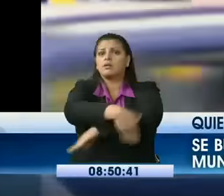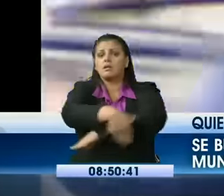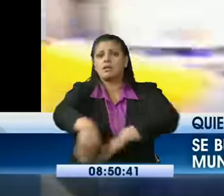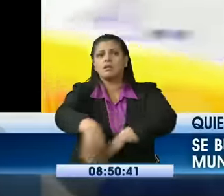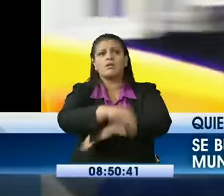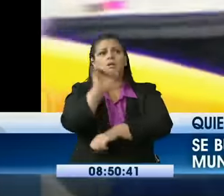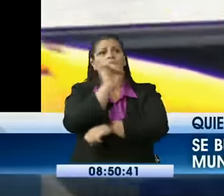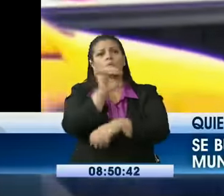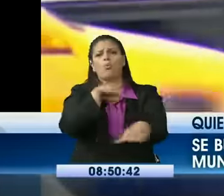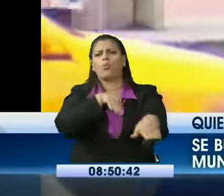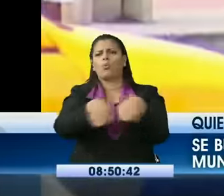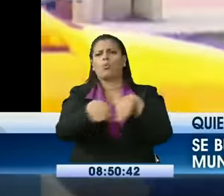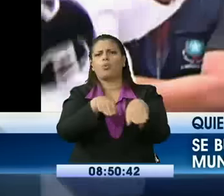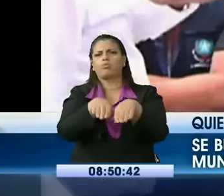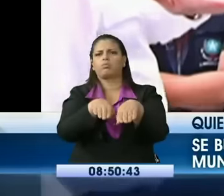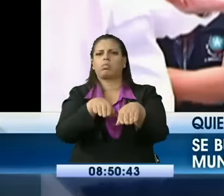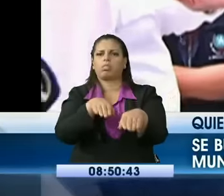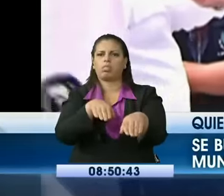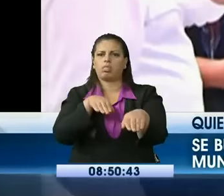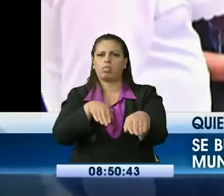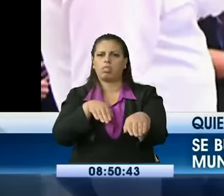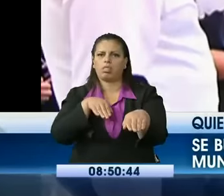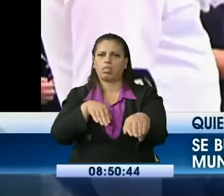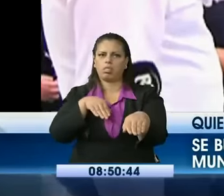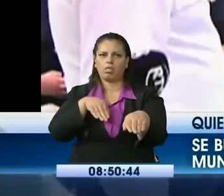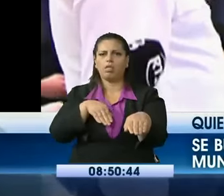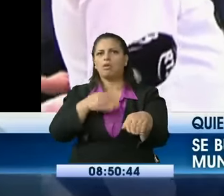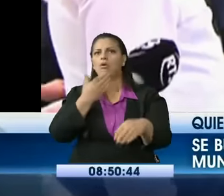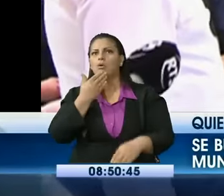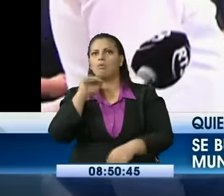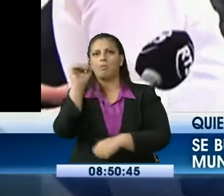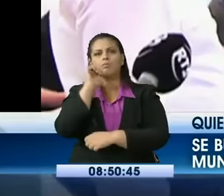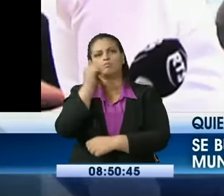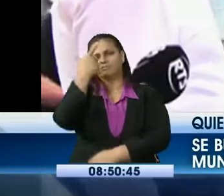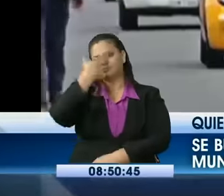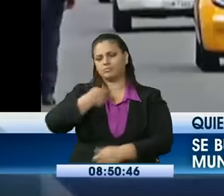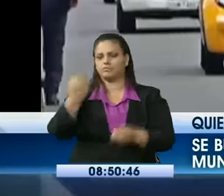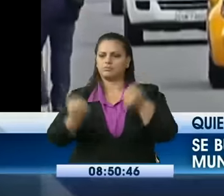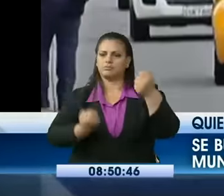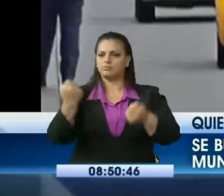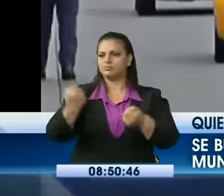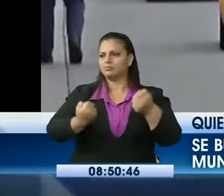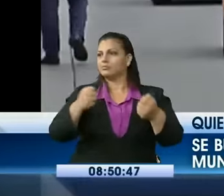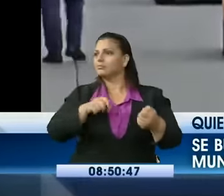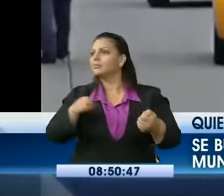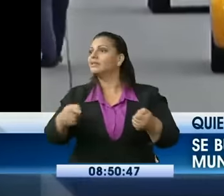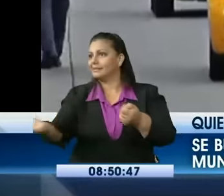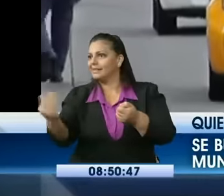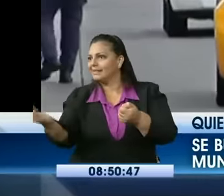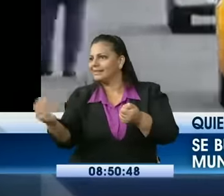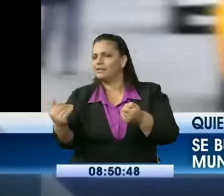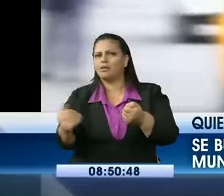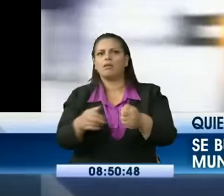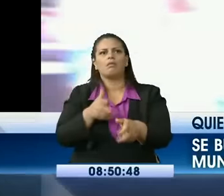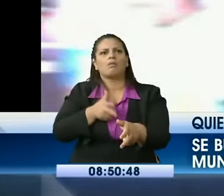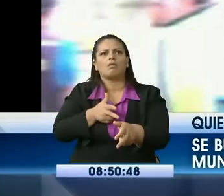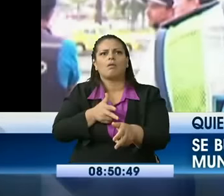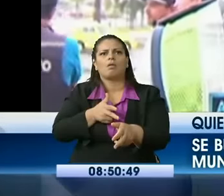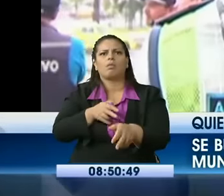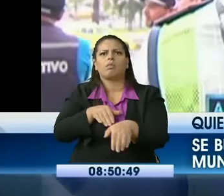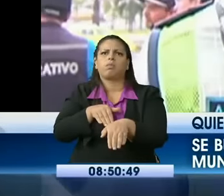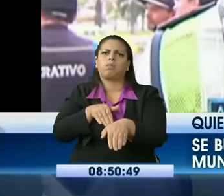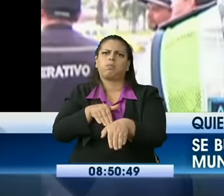la ATM también se unió a este trabajo comprometiéndose a mantener las vías con la fluidez que ahora se ve. Se está prolongando el caos vehicular que